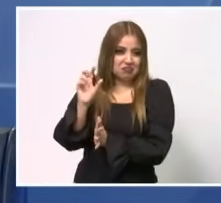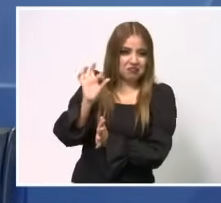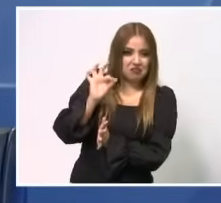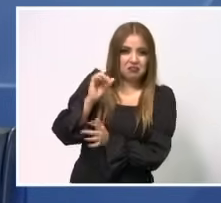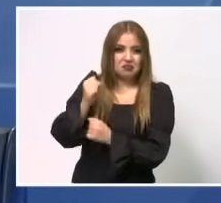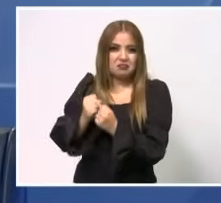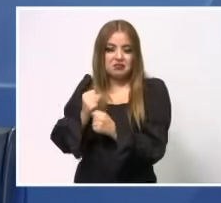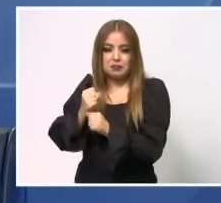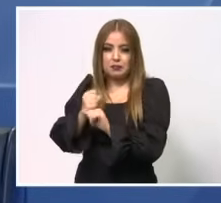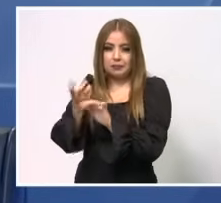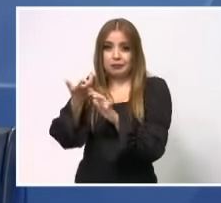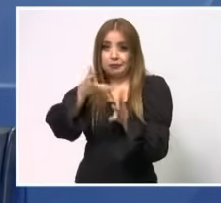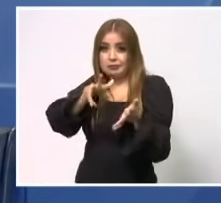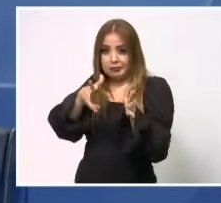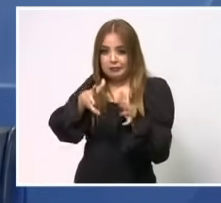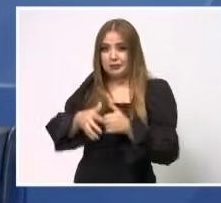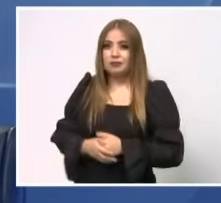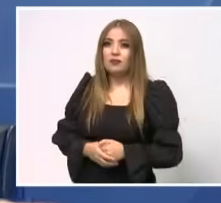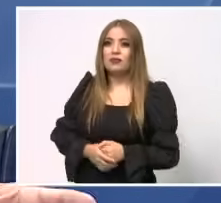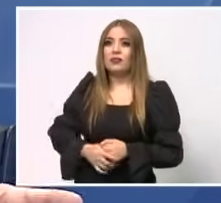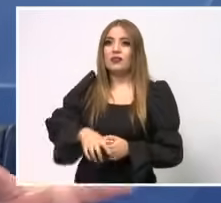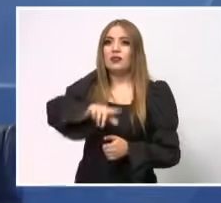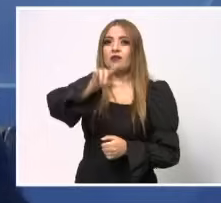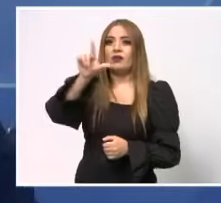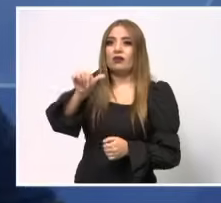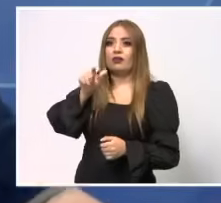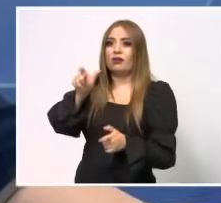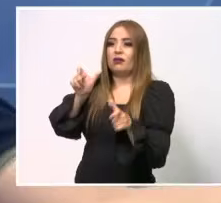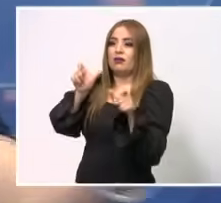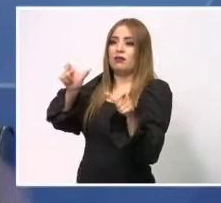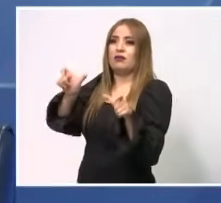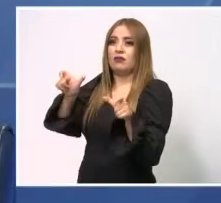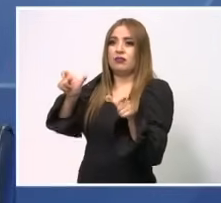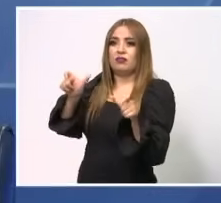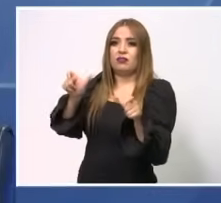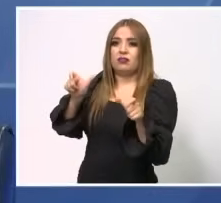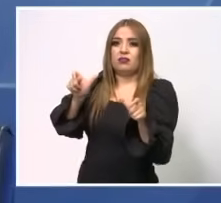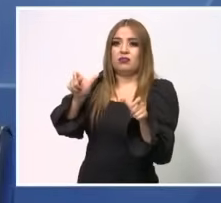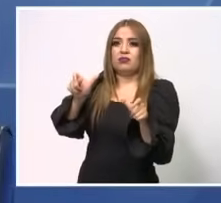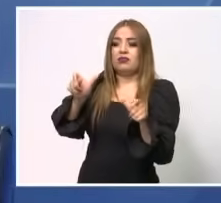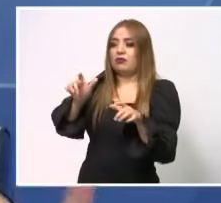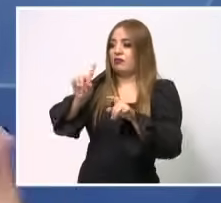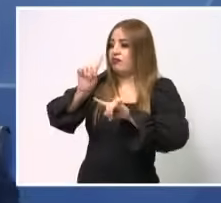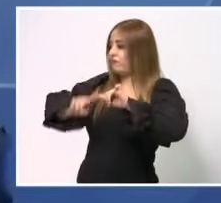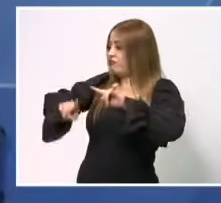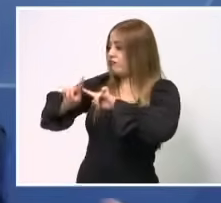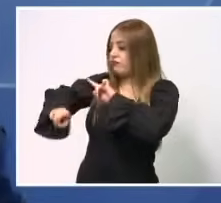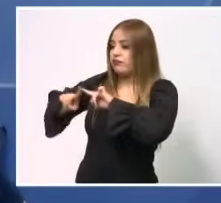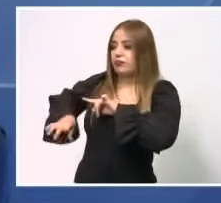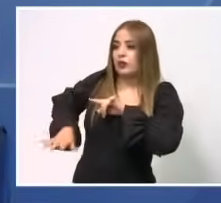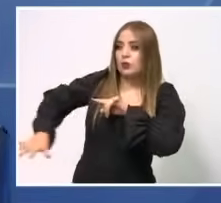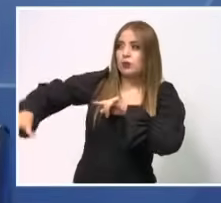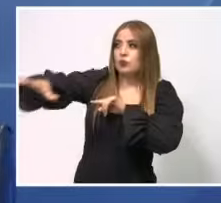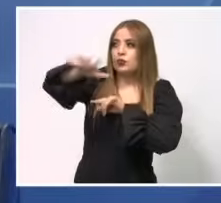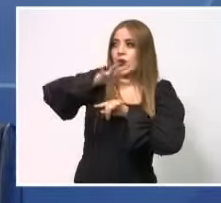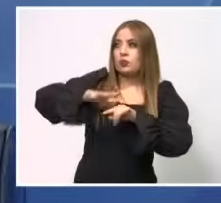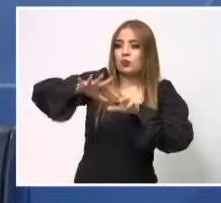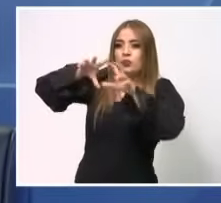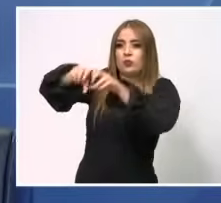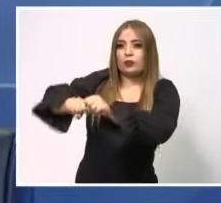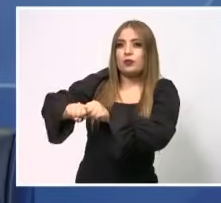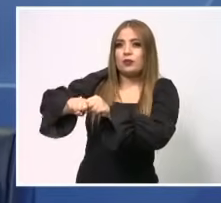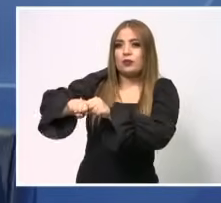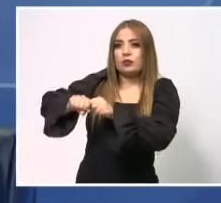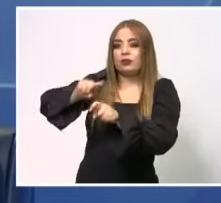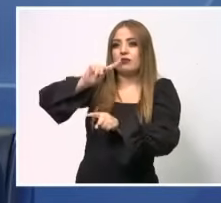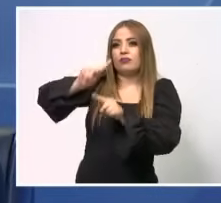este y al final seguridad lo que hace quita todos nos agarra Y entonces nos nos